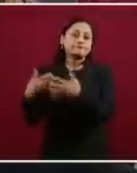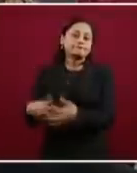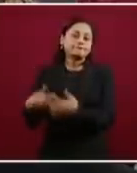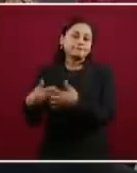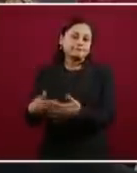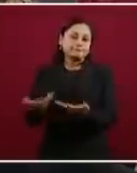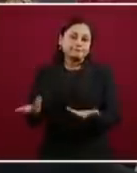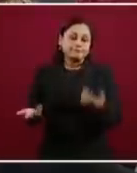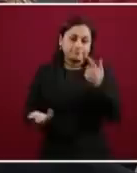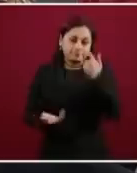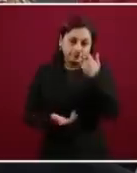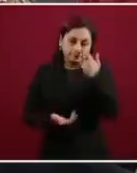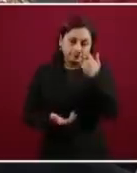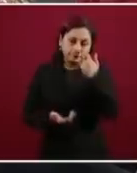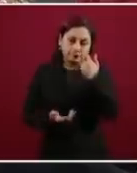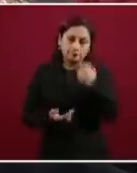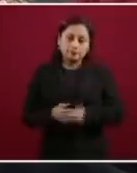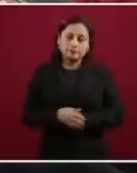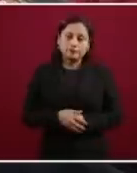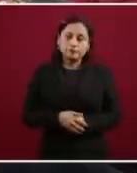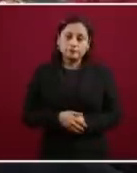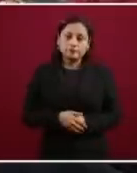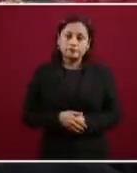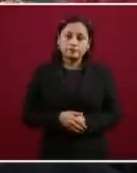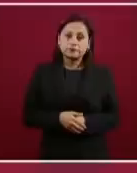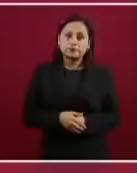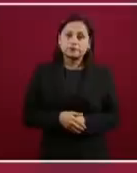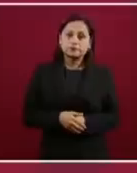y hasta